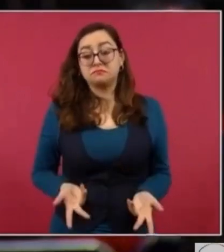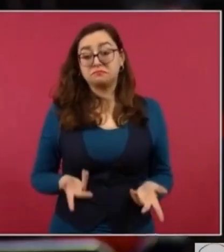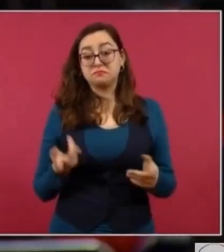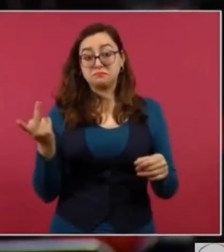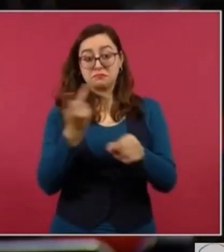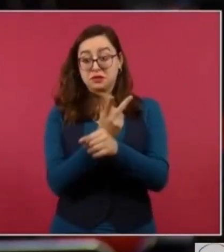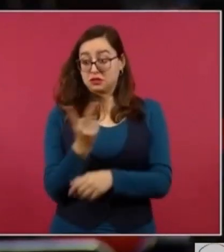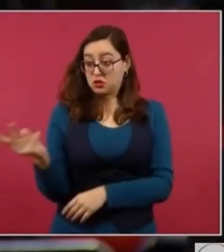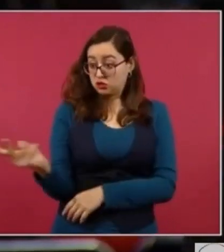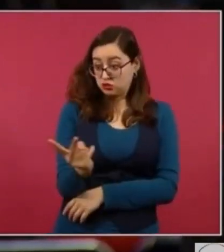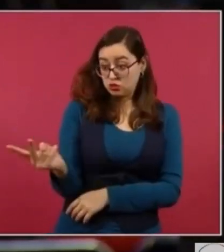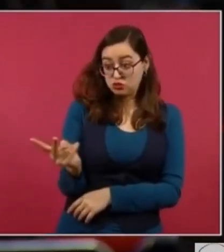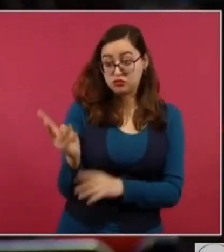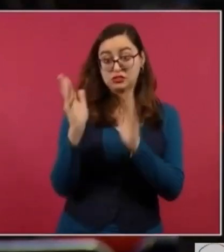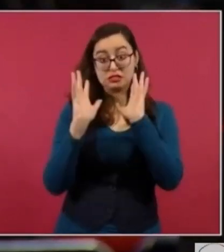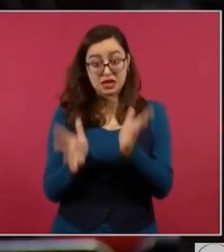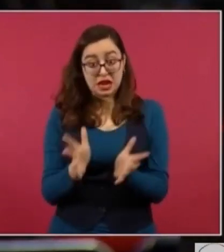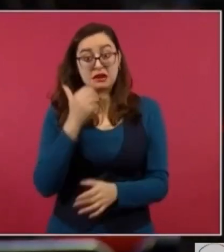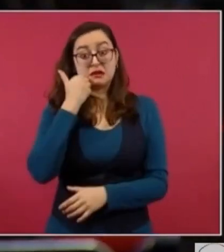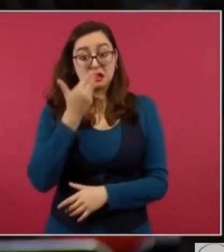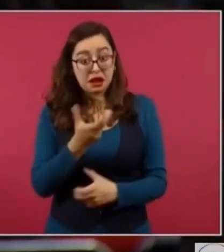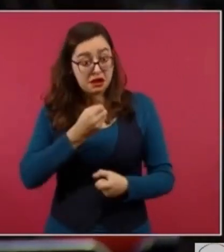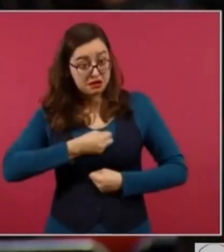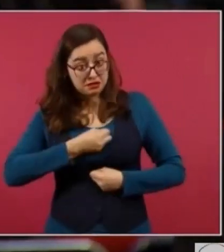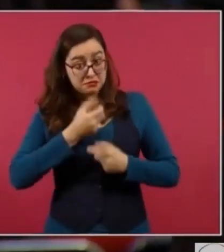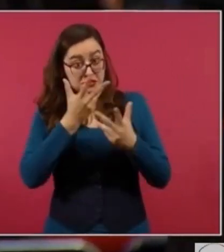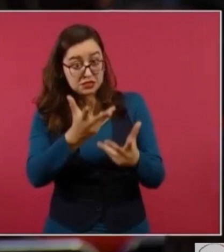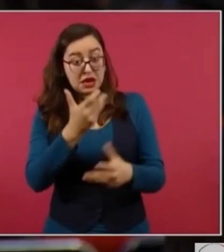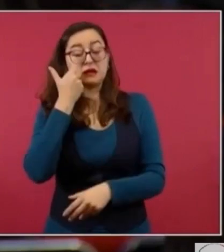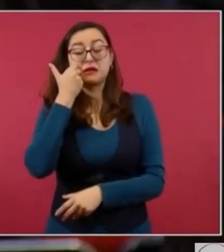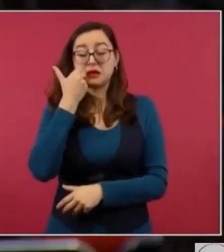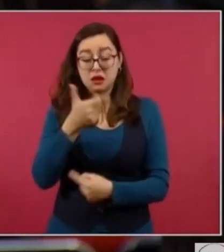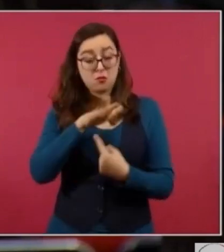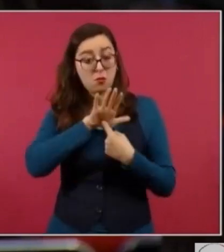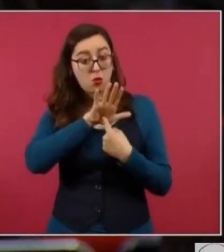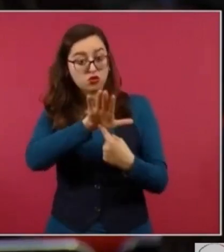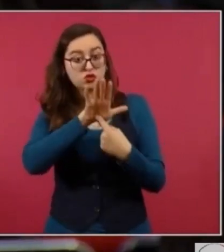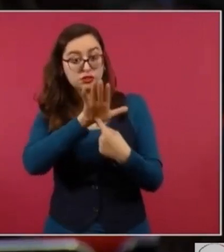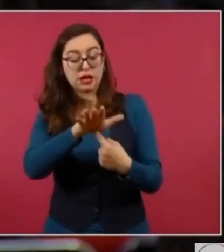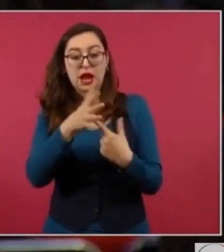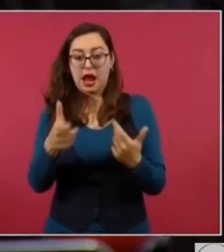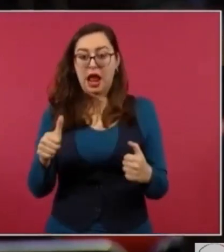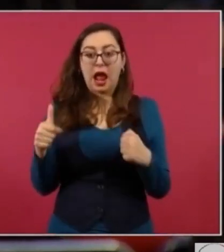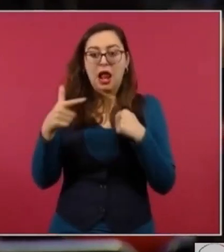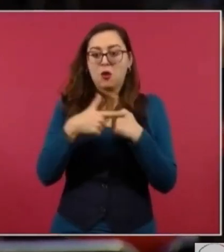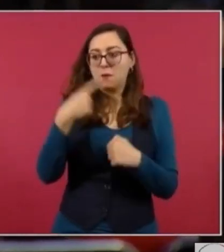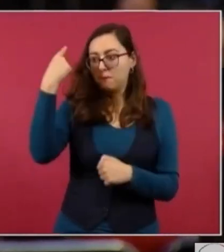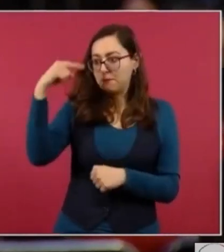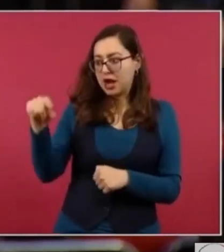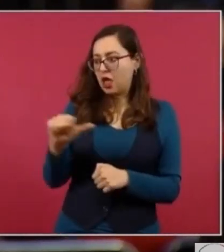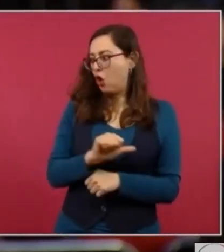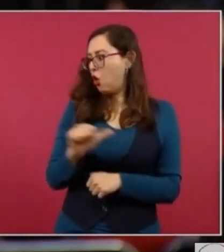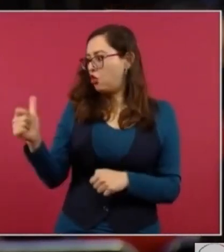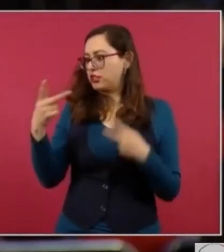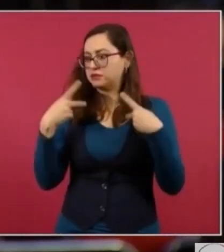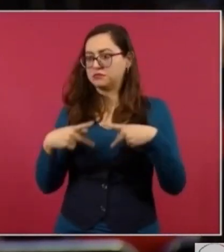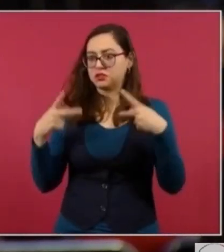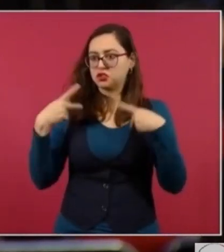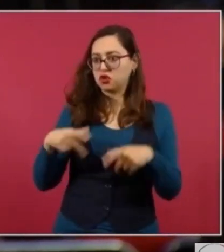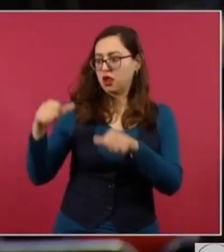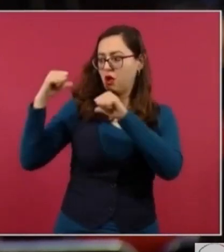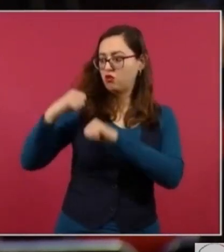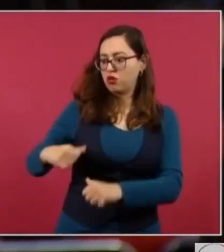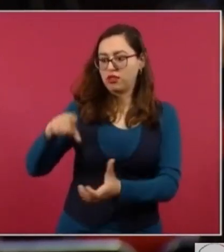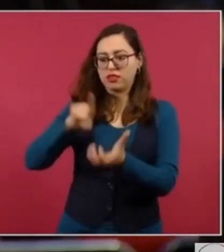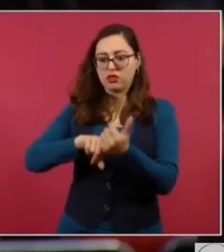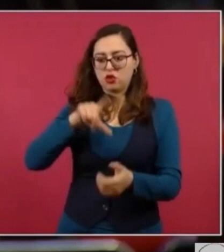testigos colaboradores de la Fiscalía General de la República para que revelen qué otros mandos, qué otros funcionarios de alto nivel del